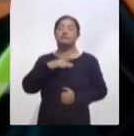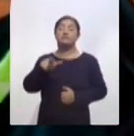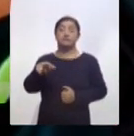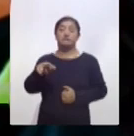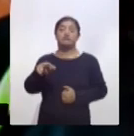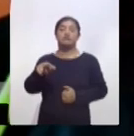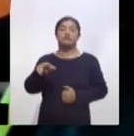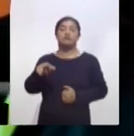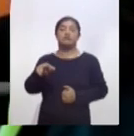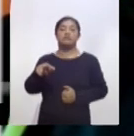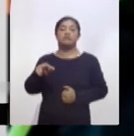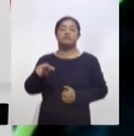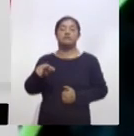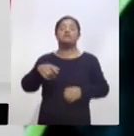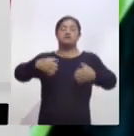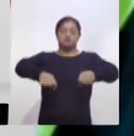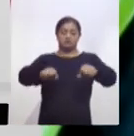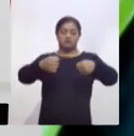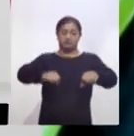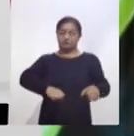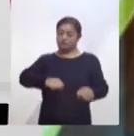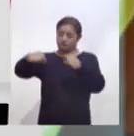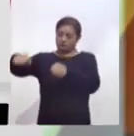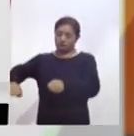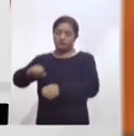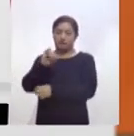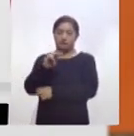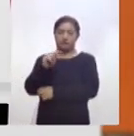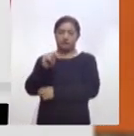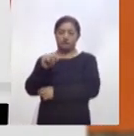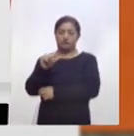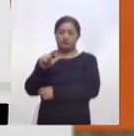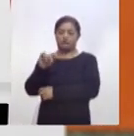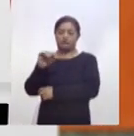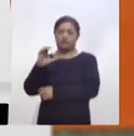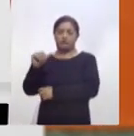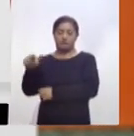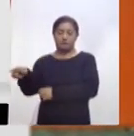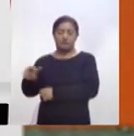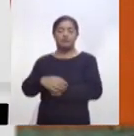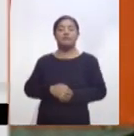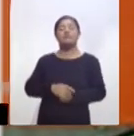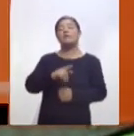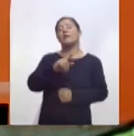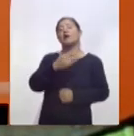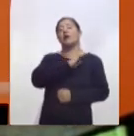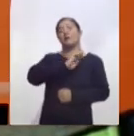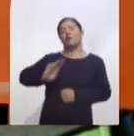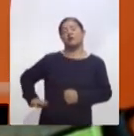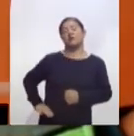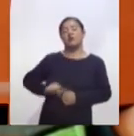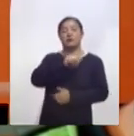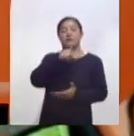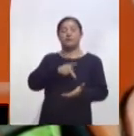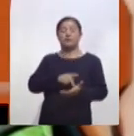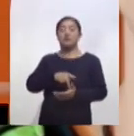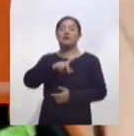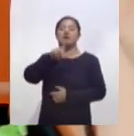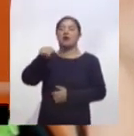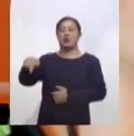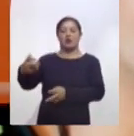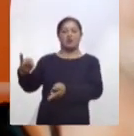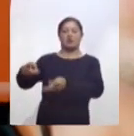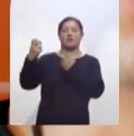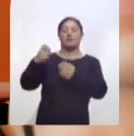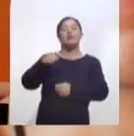víctima dejó estacionada una motocicleta marca itálica color verde en la calle Emiliano Carranza, en el municipio de Apizaco, donde horas después fue robada. Por este